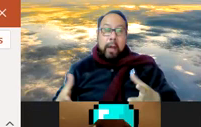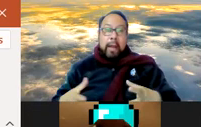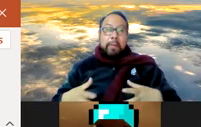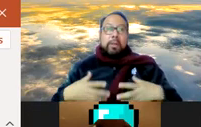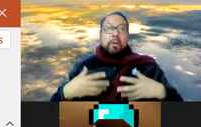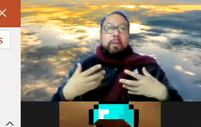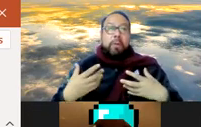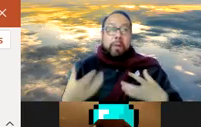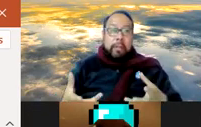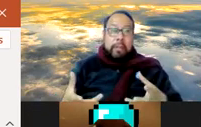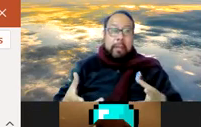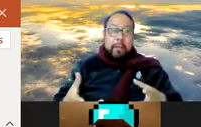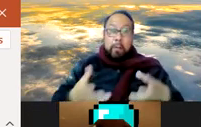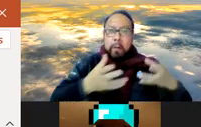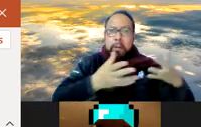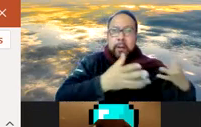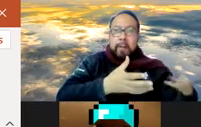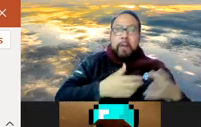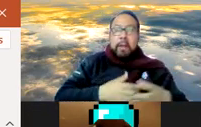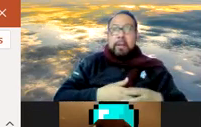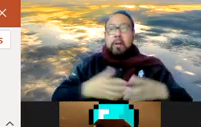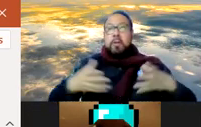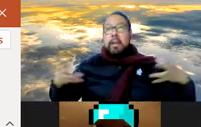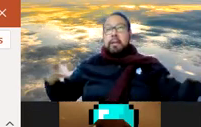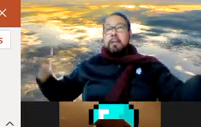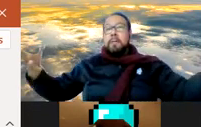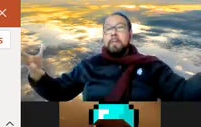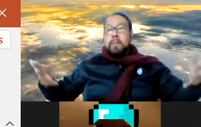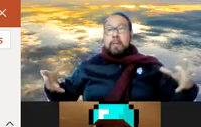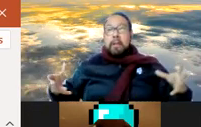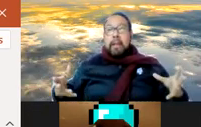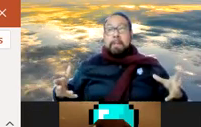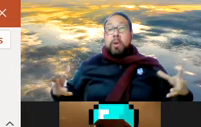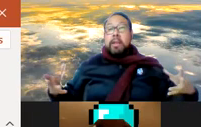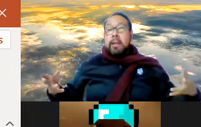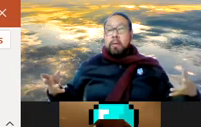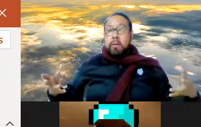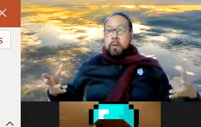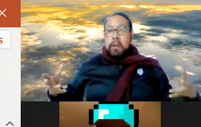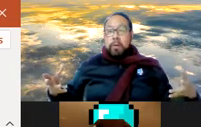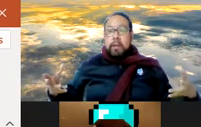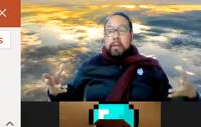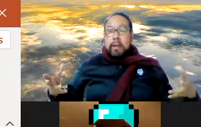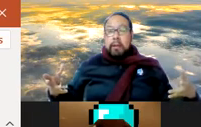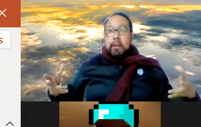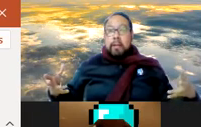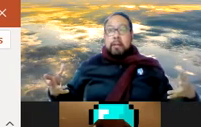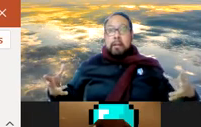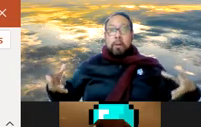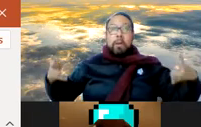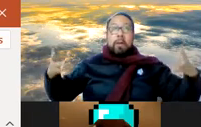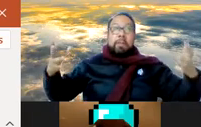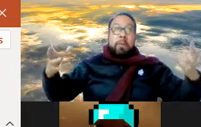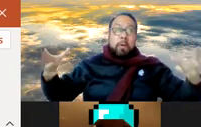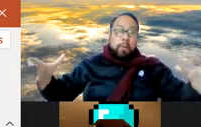acuerdo a la visión del ponente. ¿Se acuerdan cuando hablábamos del contexto de la ponencia, cuando vimos lo de la ponencia,